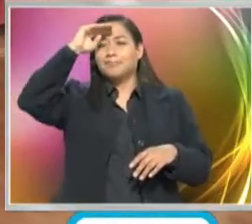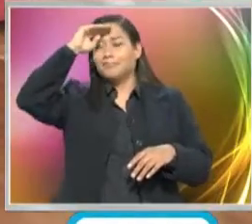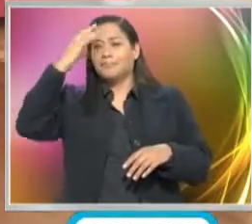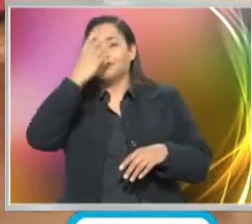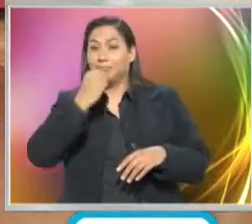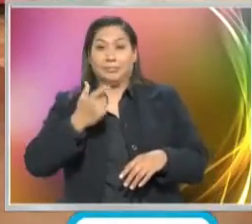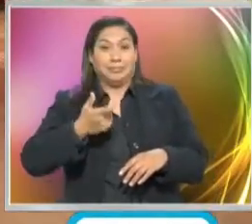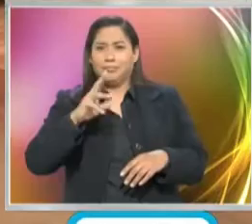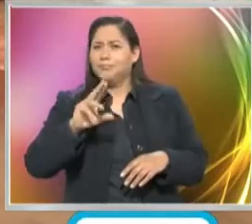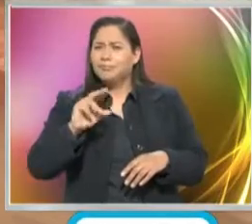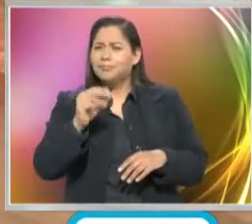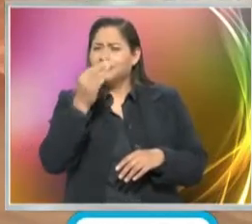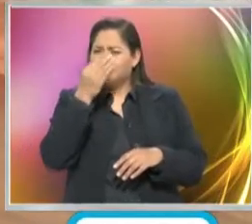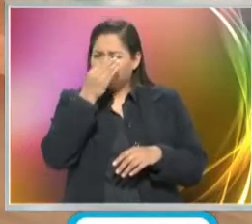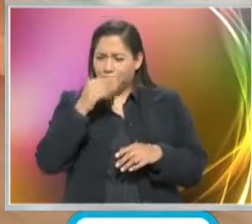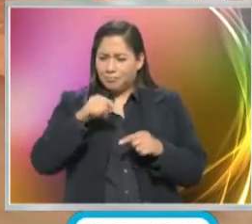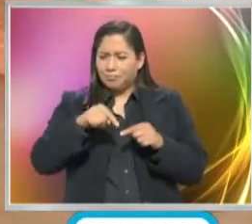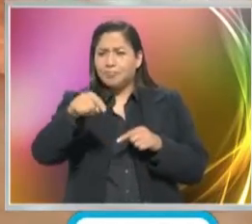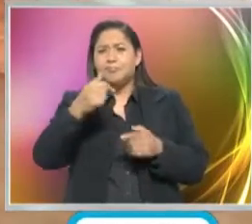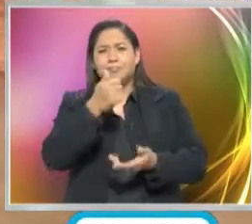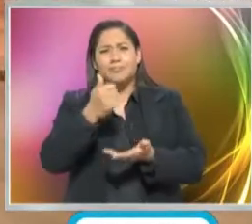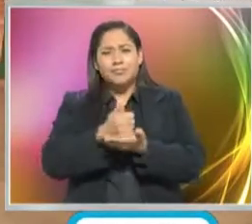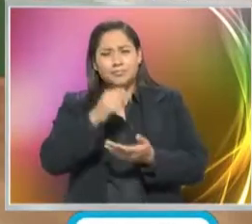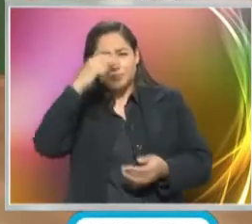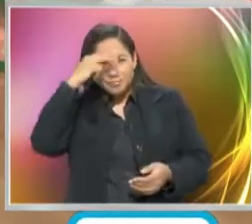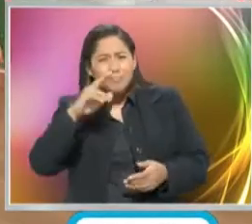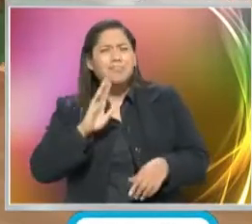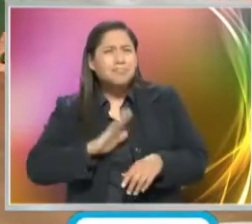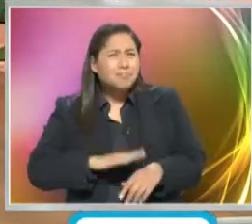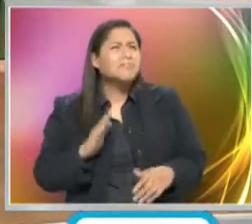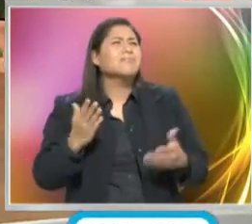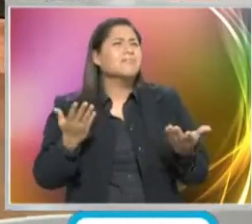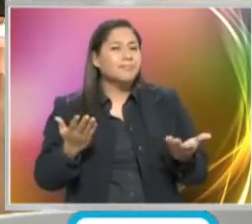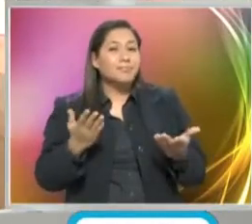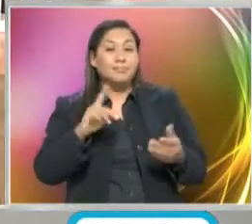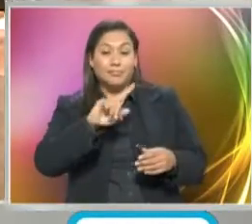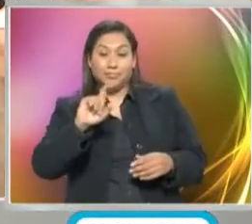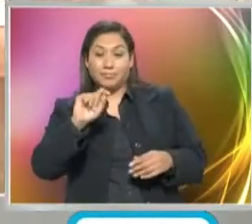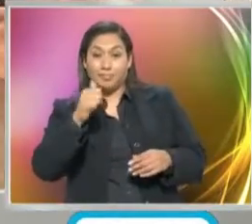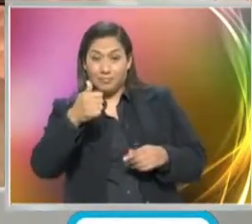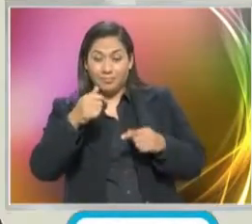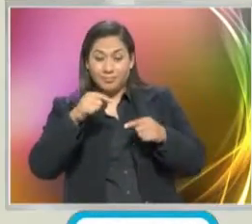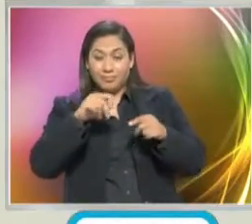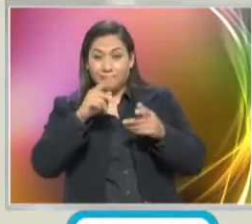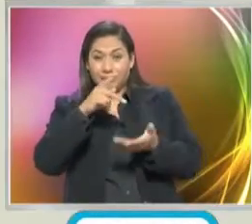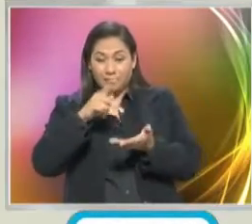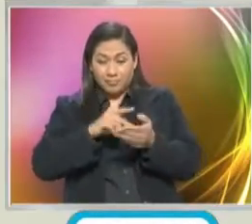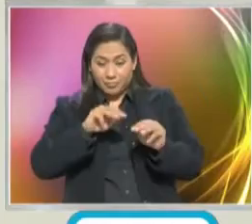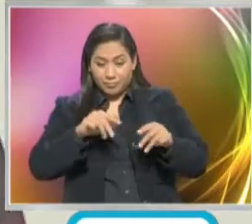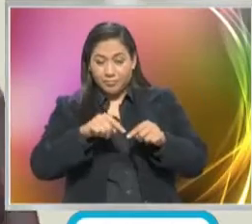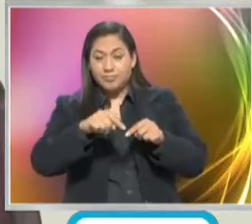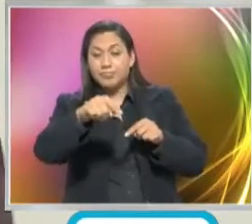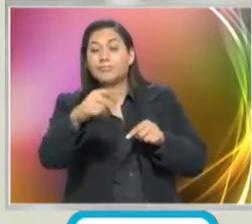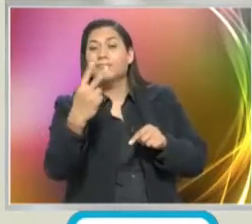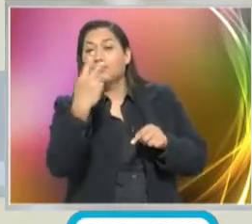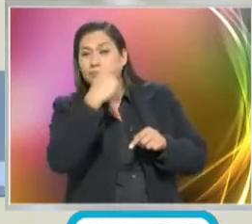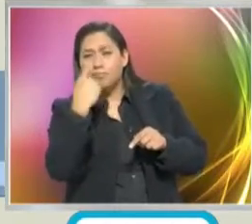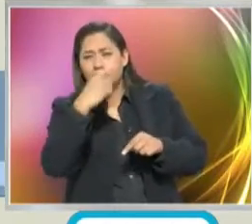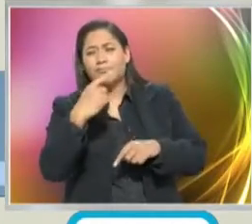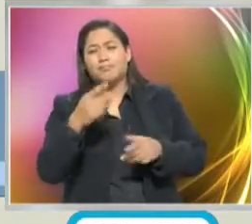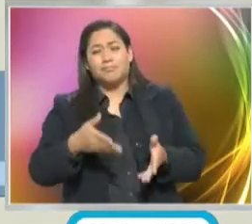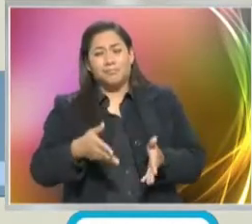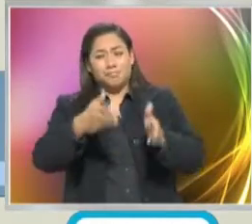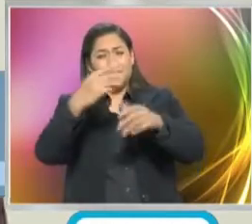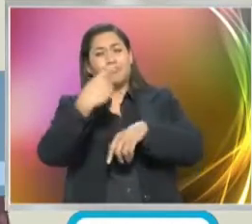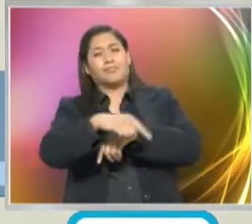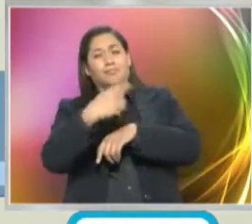es decir. caro, está cerca de la Ciudad de México. Está muy cerca. ¿Qué más quieres? 176 kilómetros, o sea, No es unas nada. 2 horitas. Y claro, la carretera, sobre